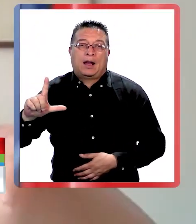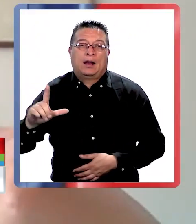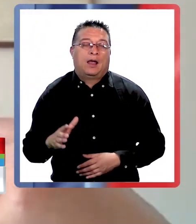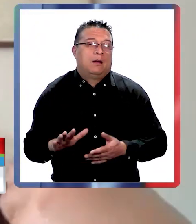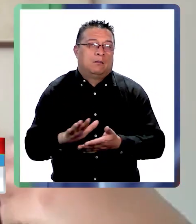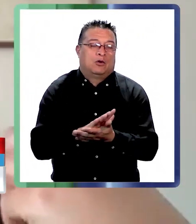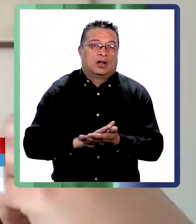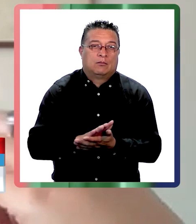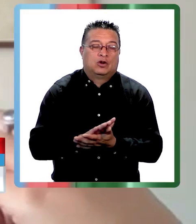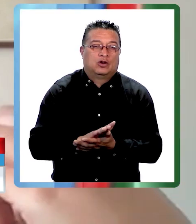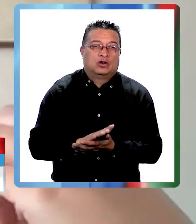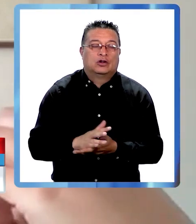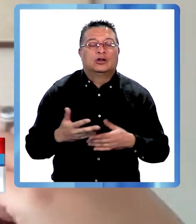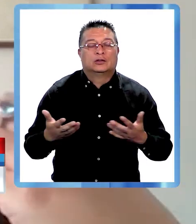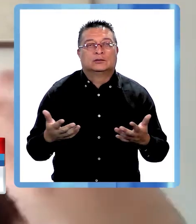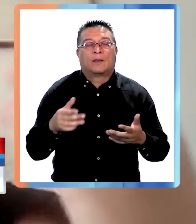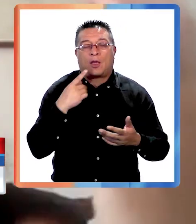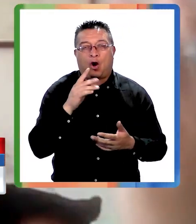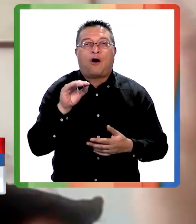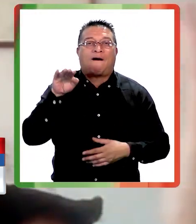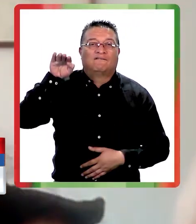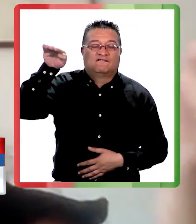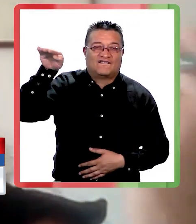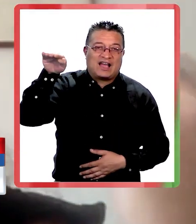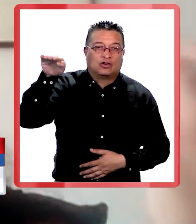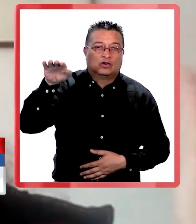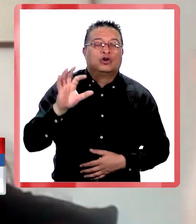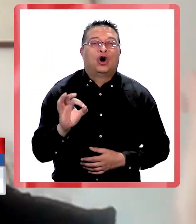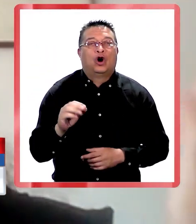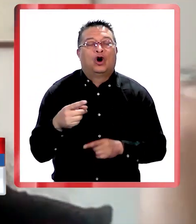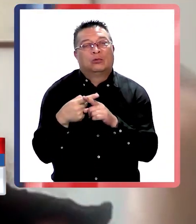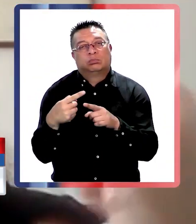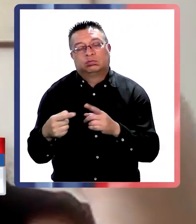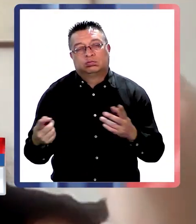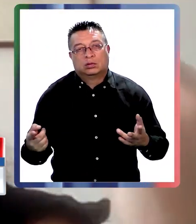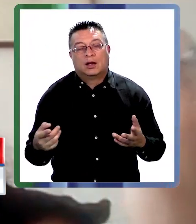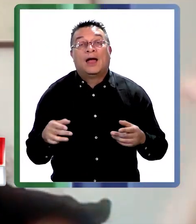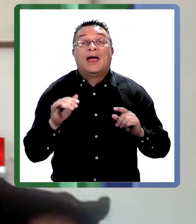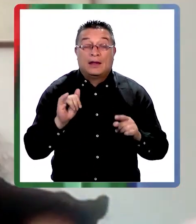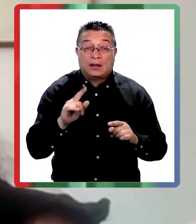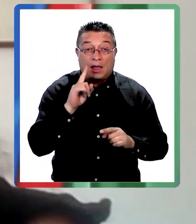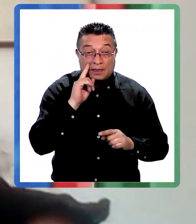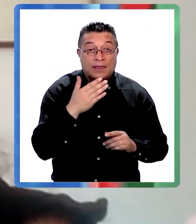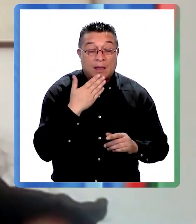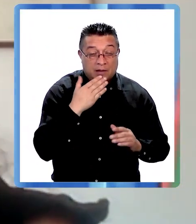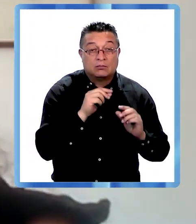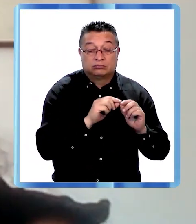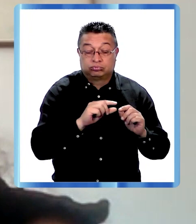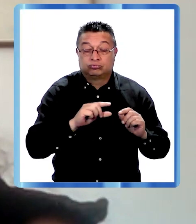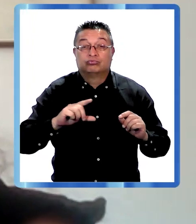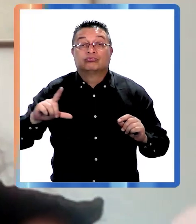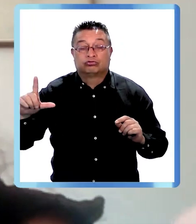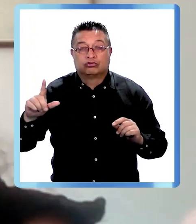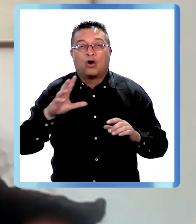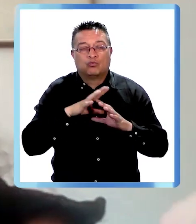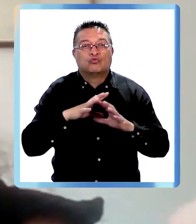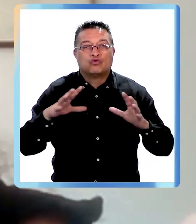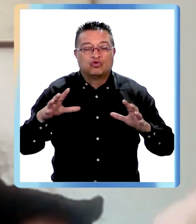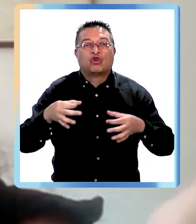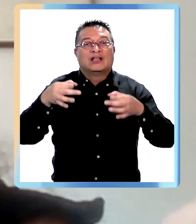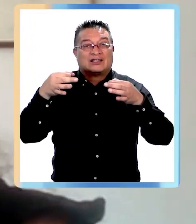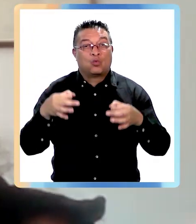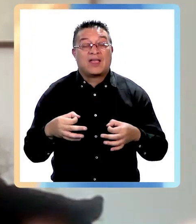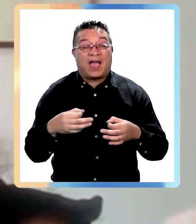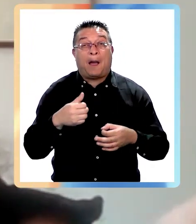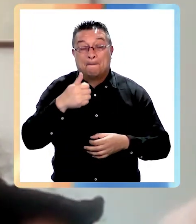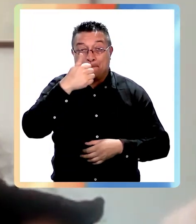ejemplo, o, no sé, bancos, etc. Pero también ha aumentado mucho la